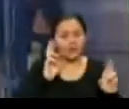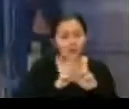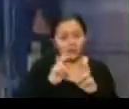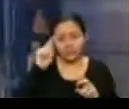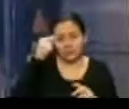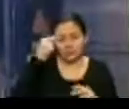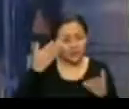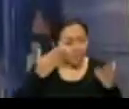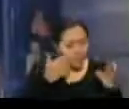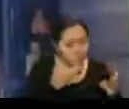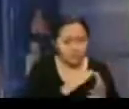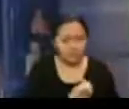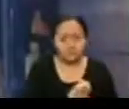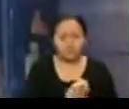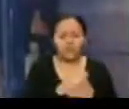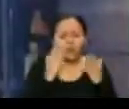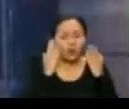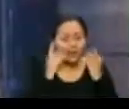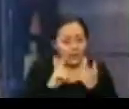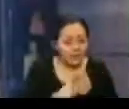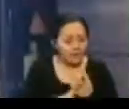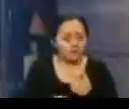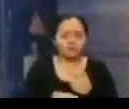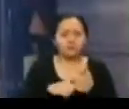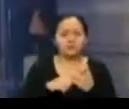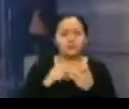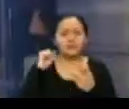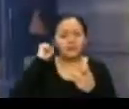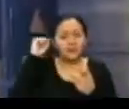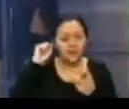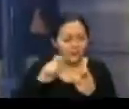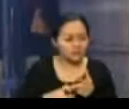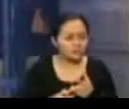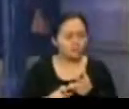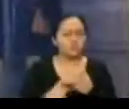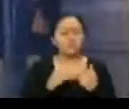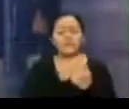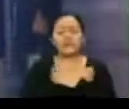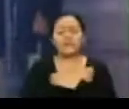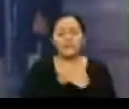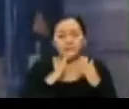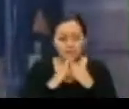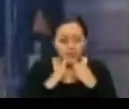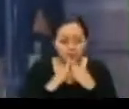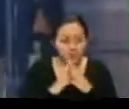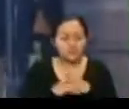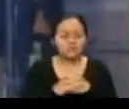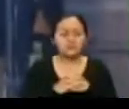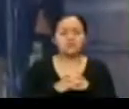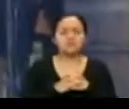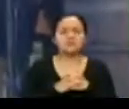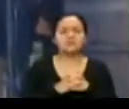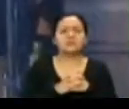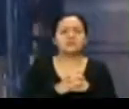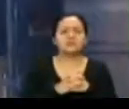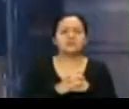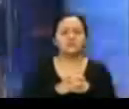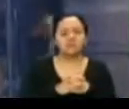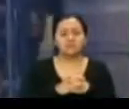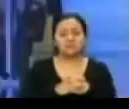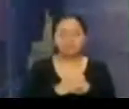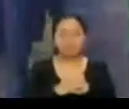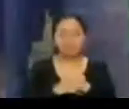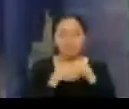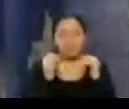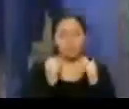reconocidos. Los obreros que finalmente tienen derecho. Las amas de casa a la cual ahora sí se